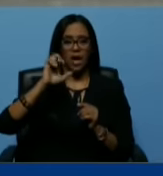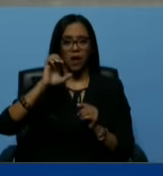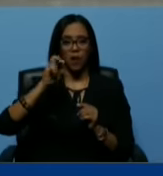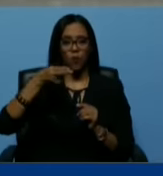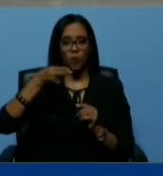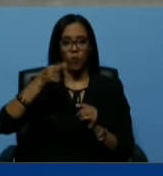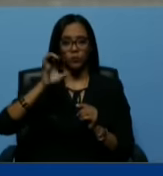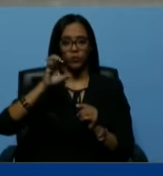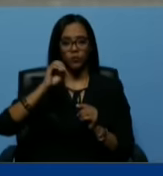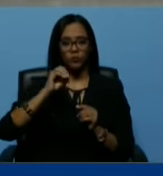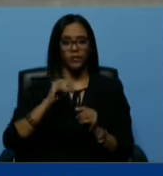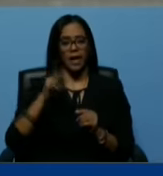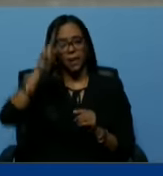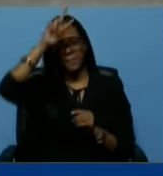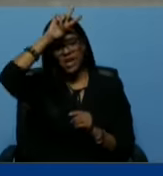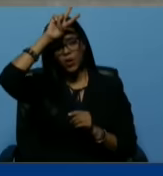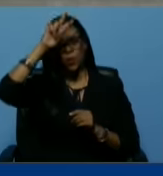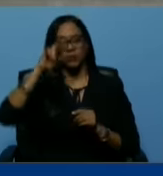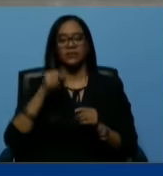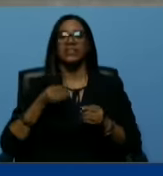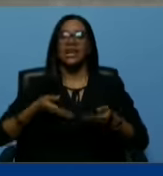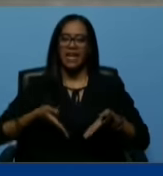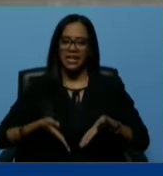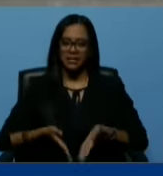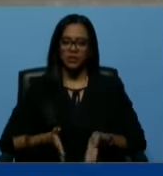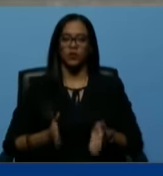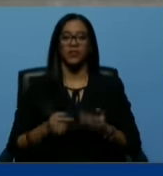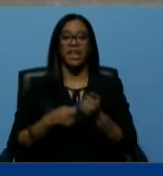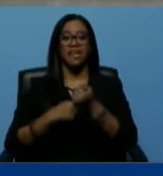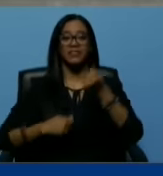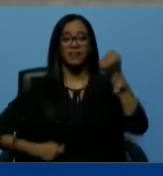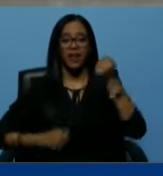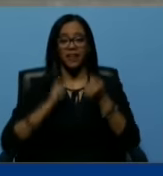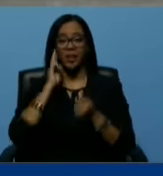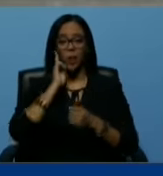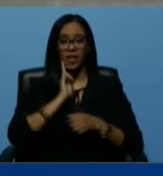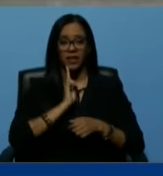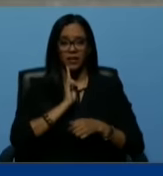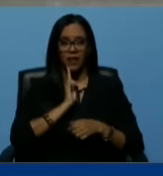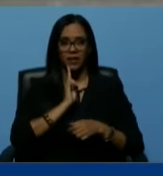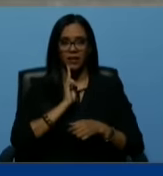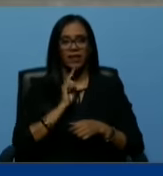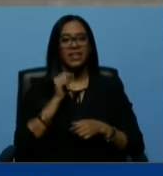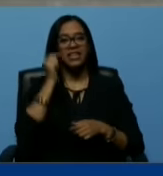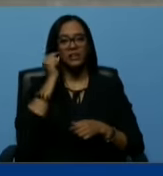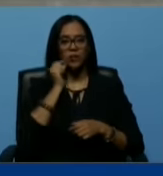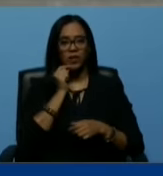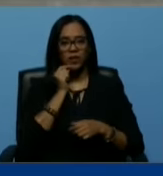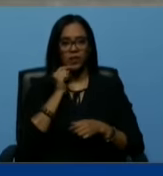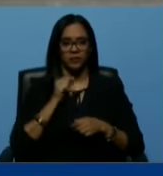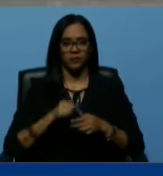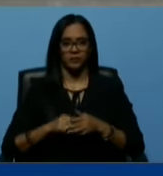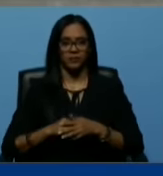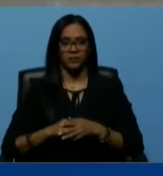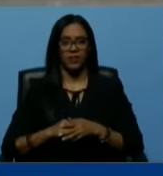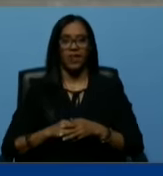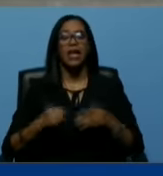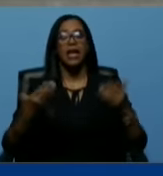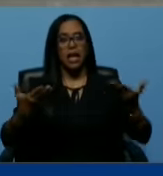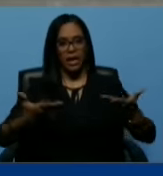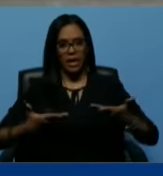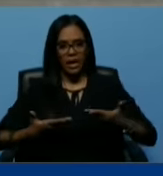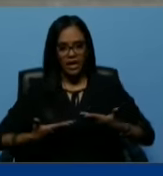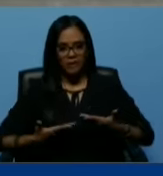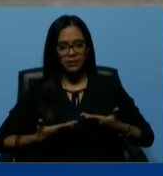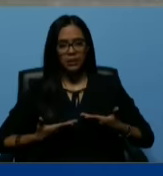gran Perú, que nació de la espada de Bolívar y de Sucre, herencia del legado de